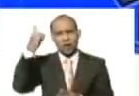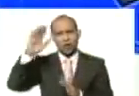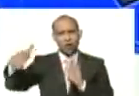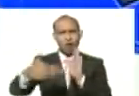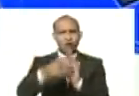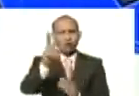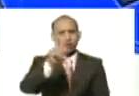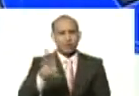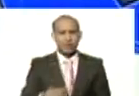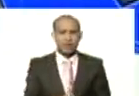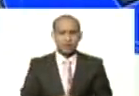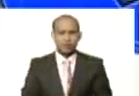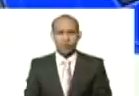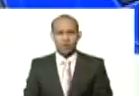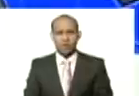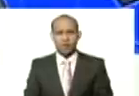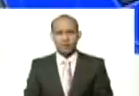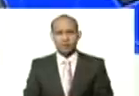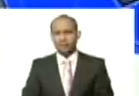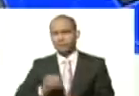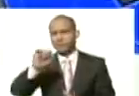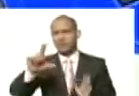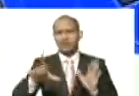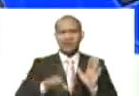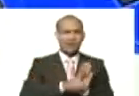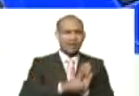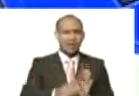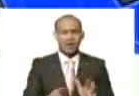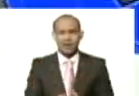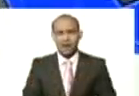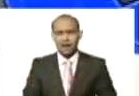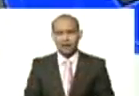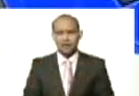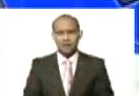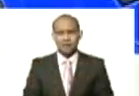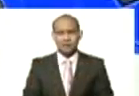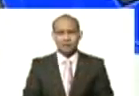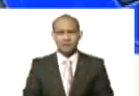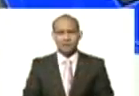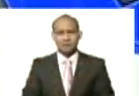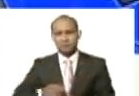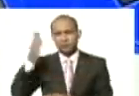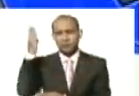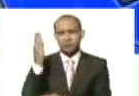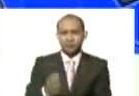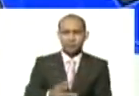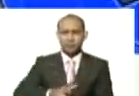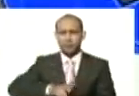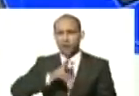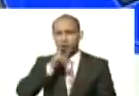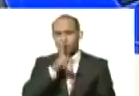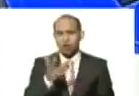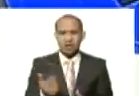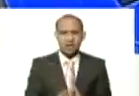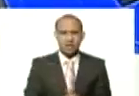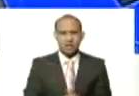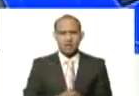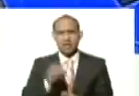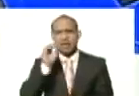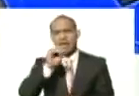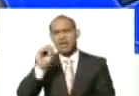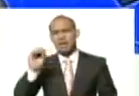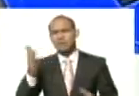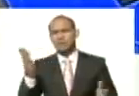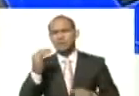país, crueles, criminales, ilegales, unilaterales, llamadas internacionalmente